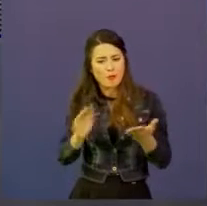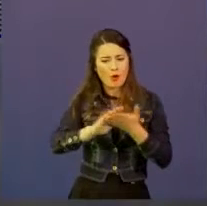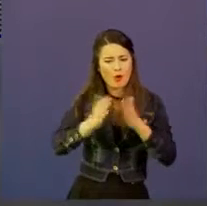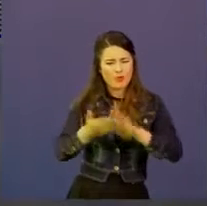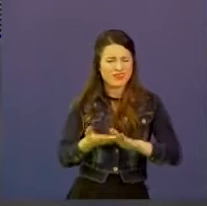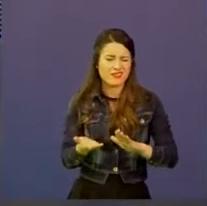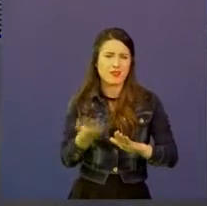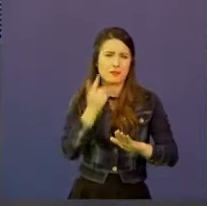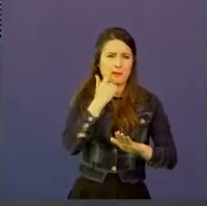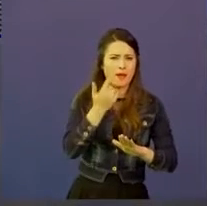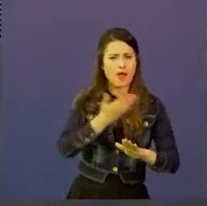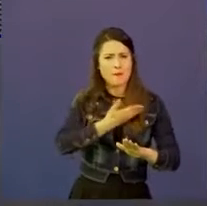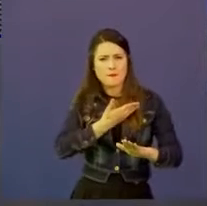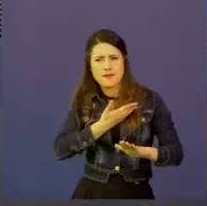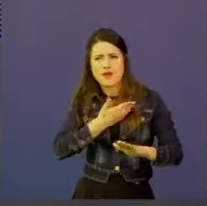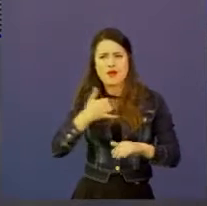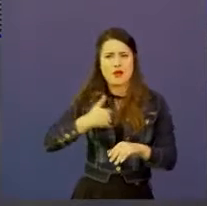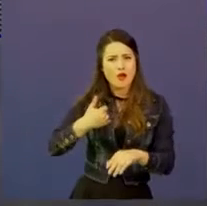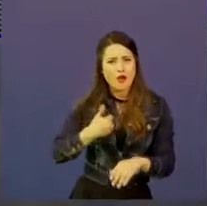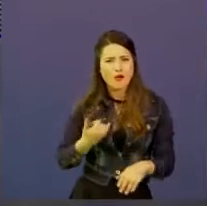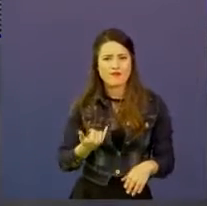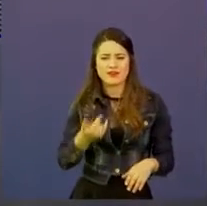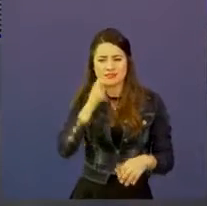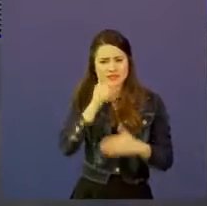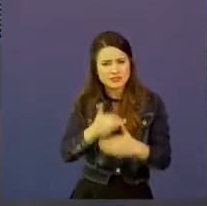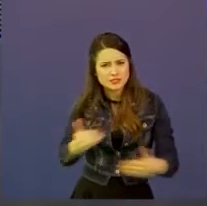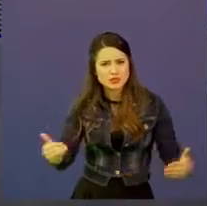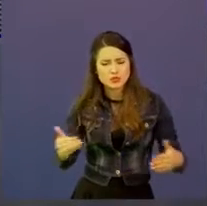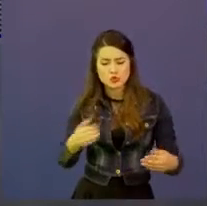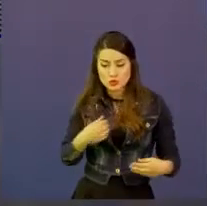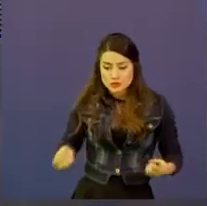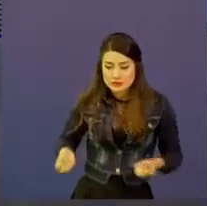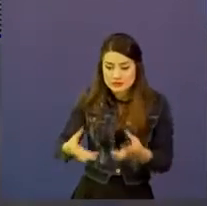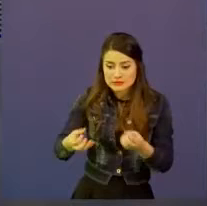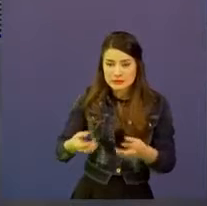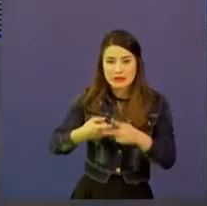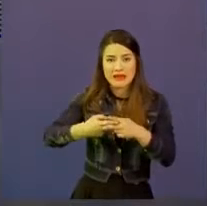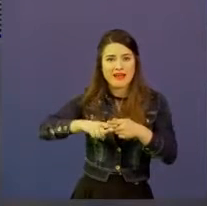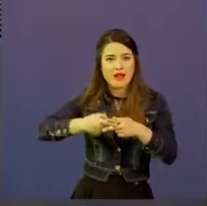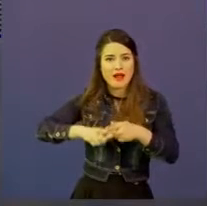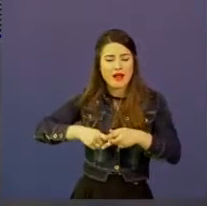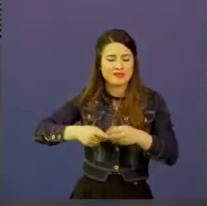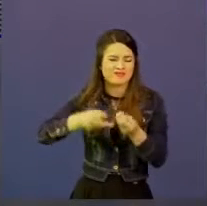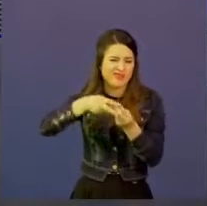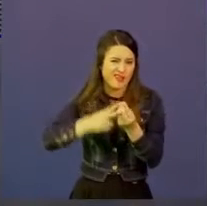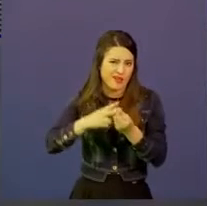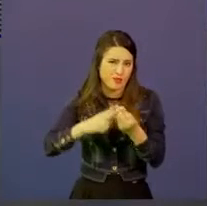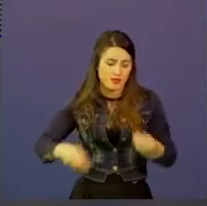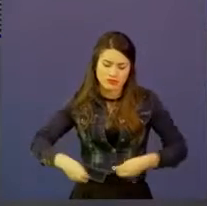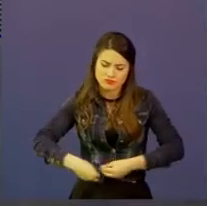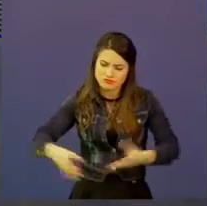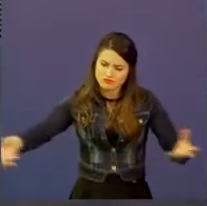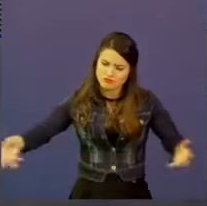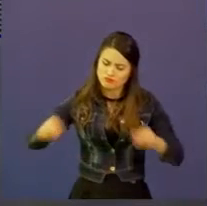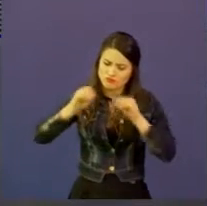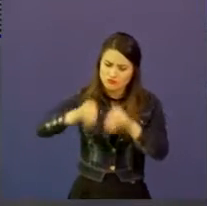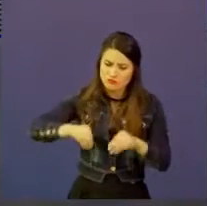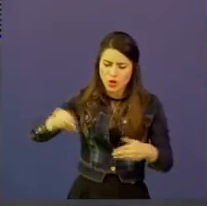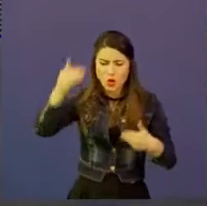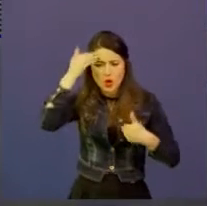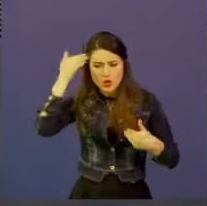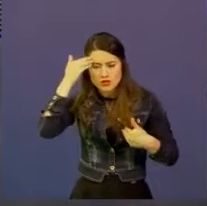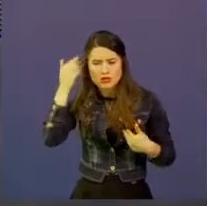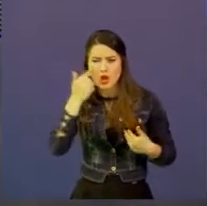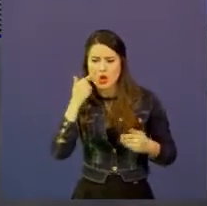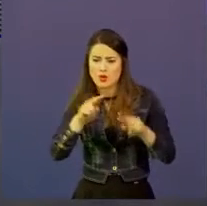nuestros docentes y a nuestros niños, niñas y adolescentes herramientas para que tengan un poco de conciencia y transiten de manera